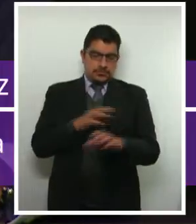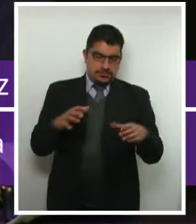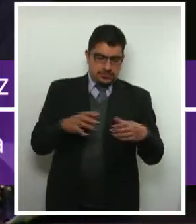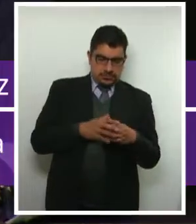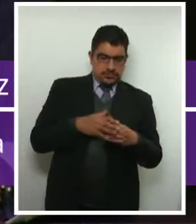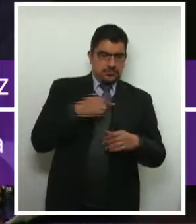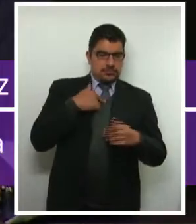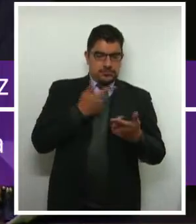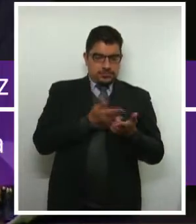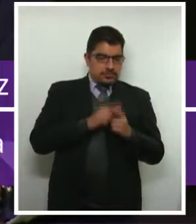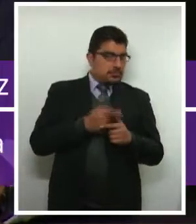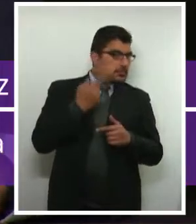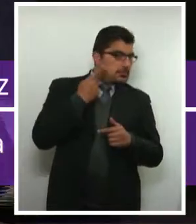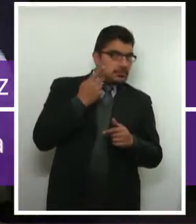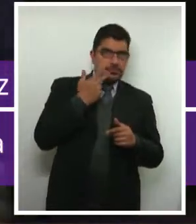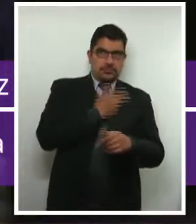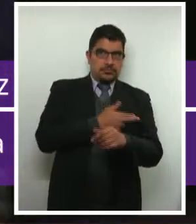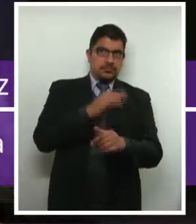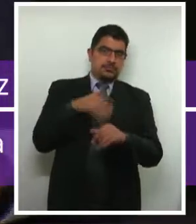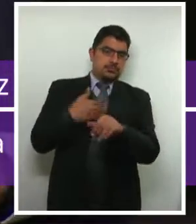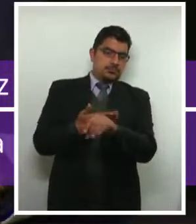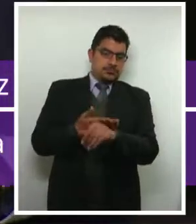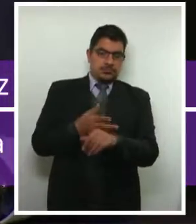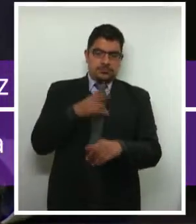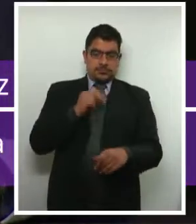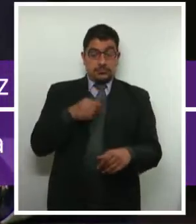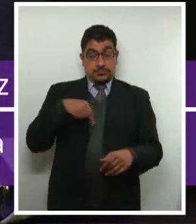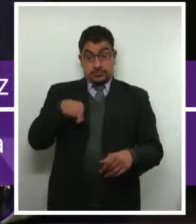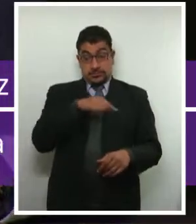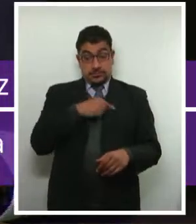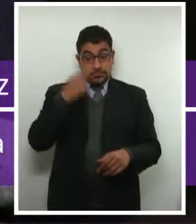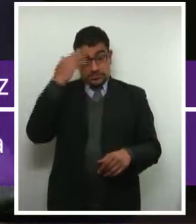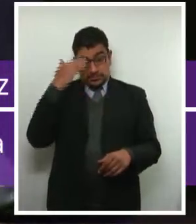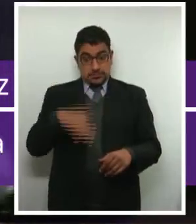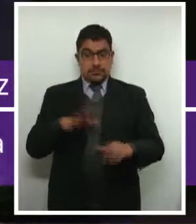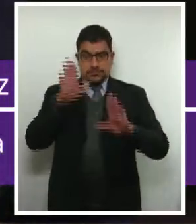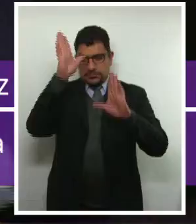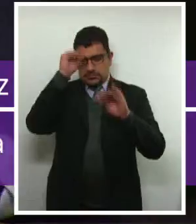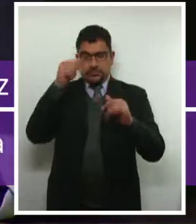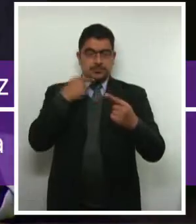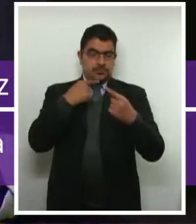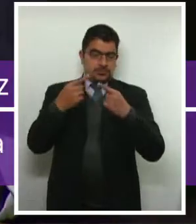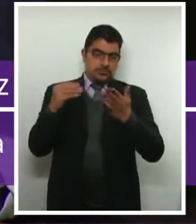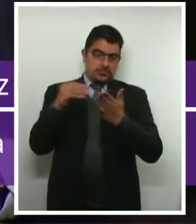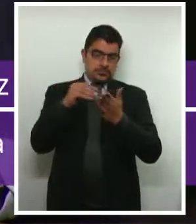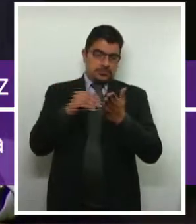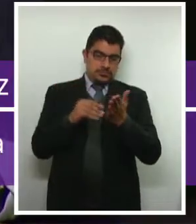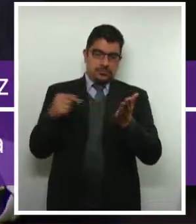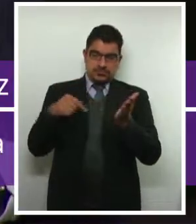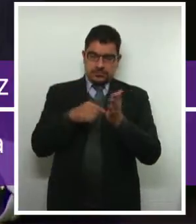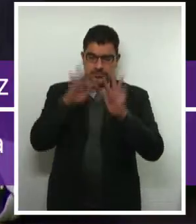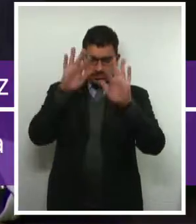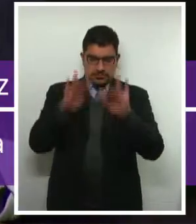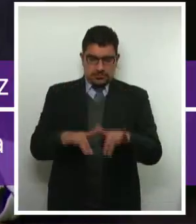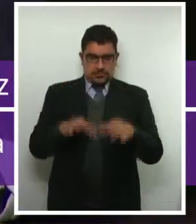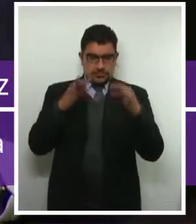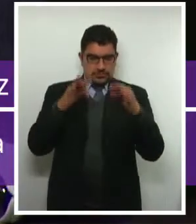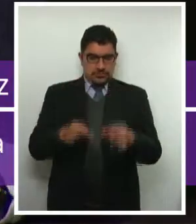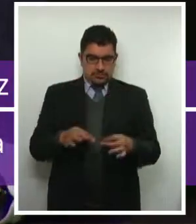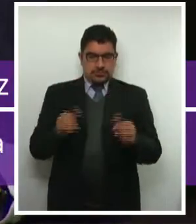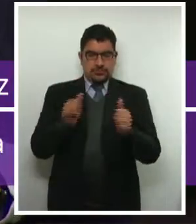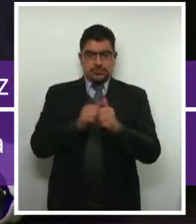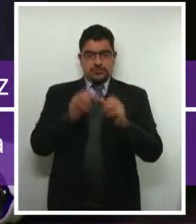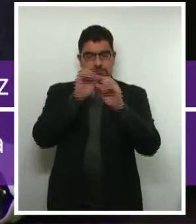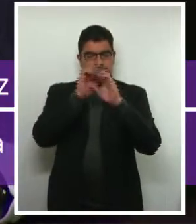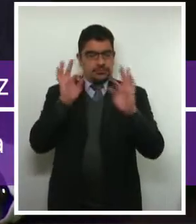determinado partido político. Y si están de acuerdo de mantener en estos términos la redacción con esta